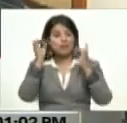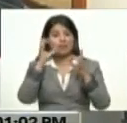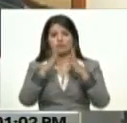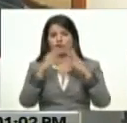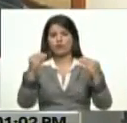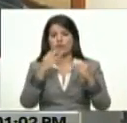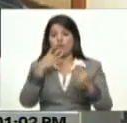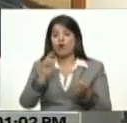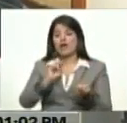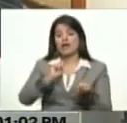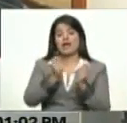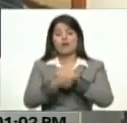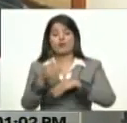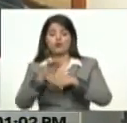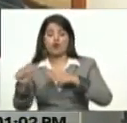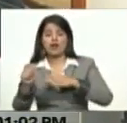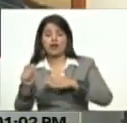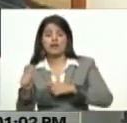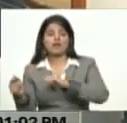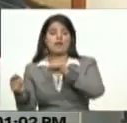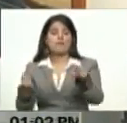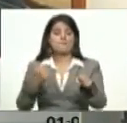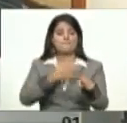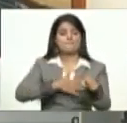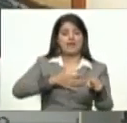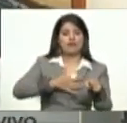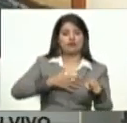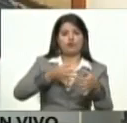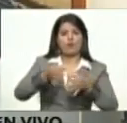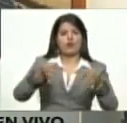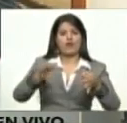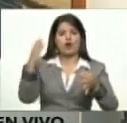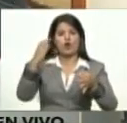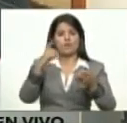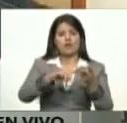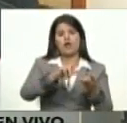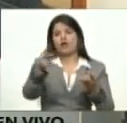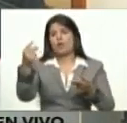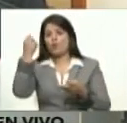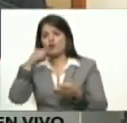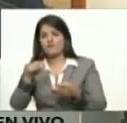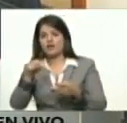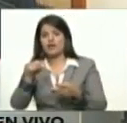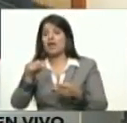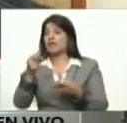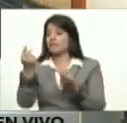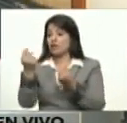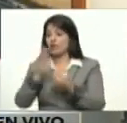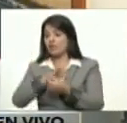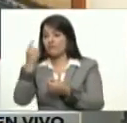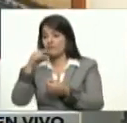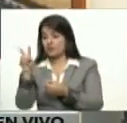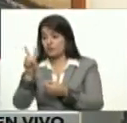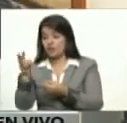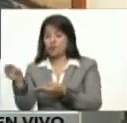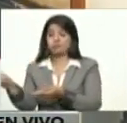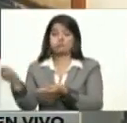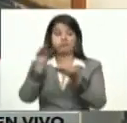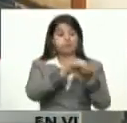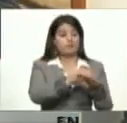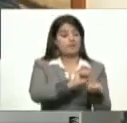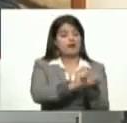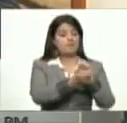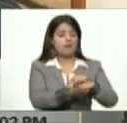cambio, entre el dólar, el peso, el bolívar, llevándose el billete de Venezuela, pero además toda la situación de contrabando,